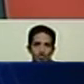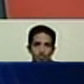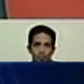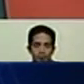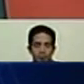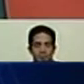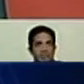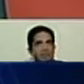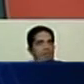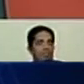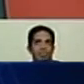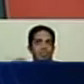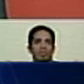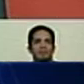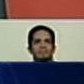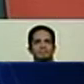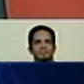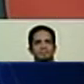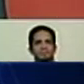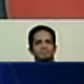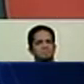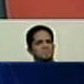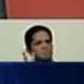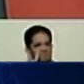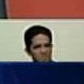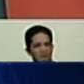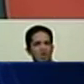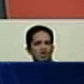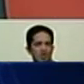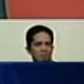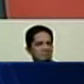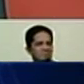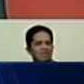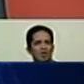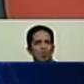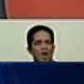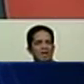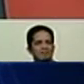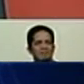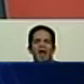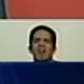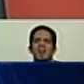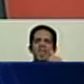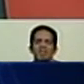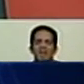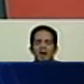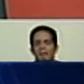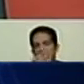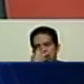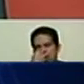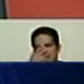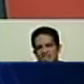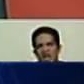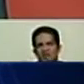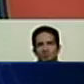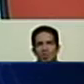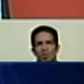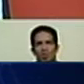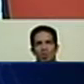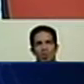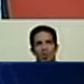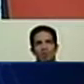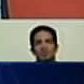felizmente. Hemos visto a lo que ha devenido con un payaso al frente, usurpando la Secretaría General. Hemos visto lo que se ha devenido